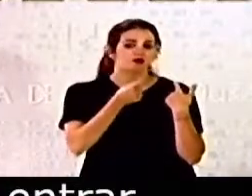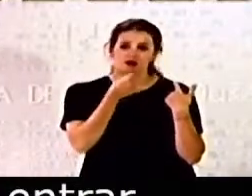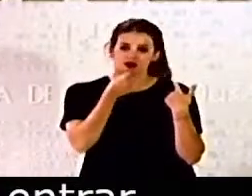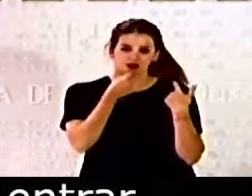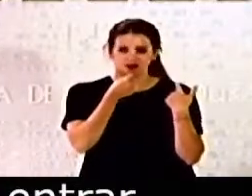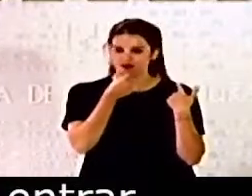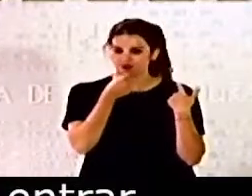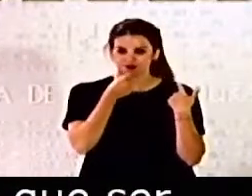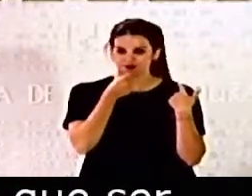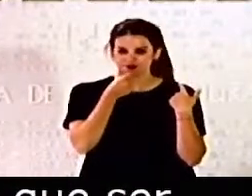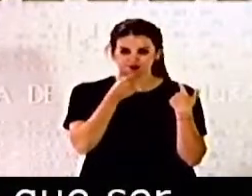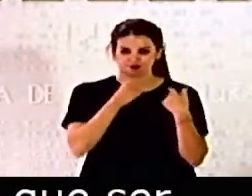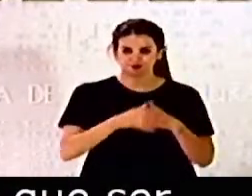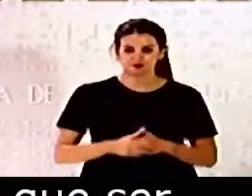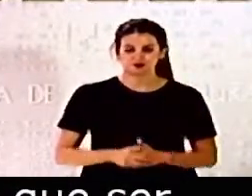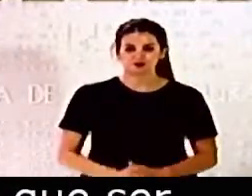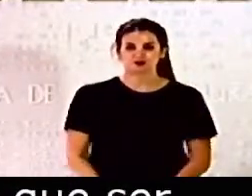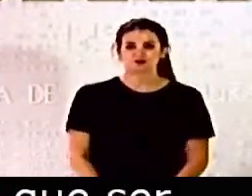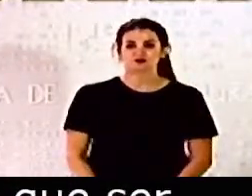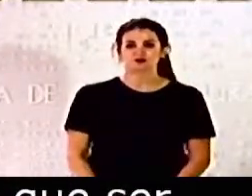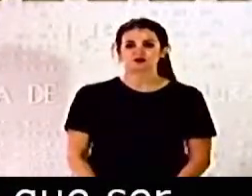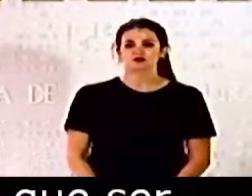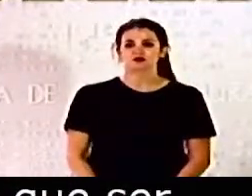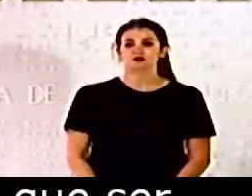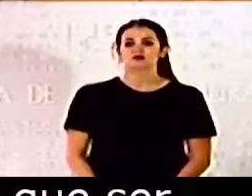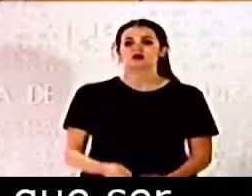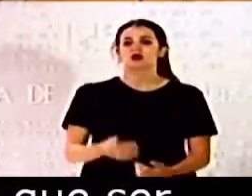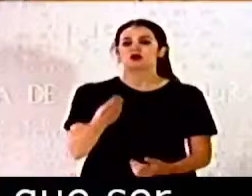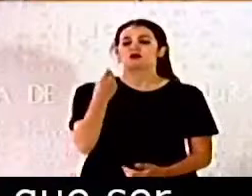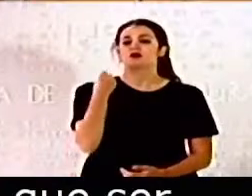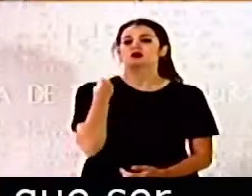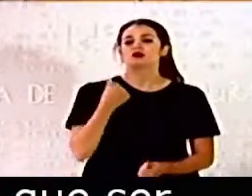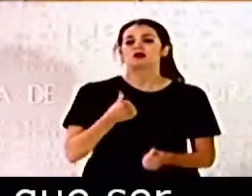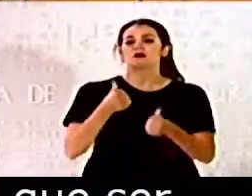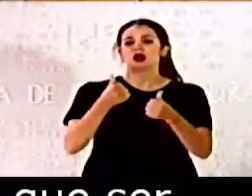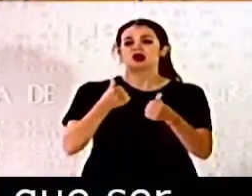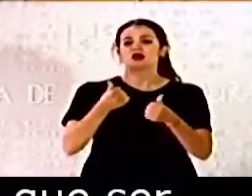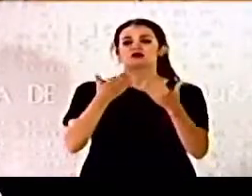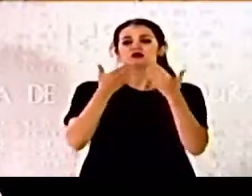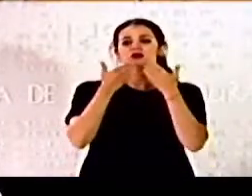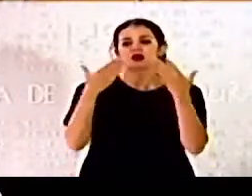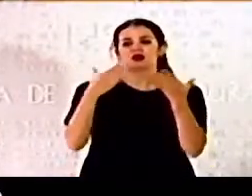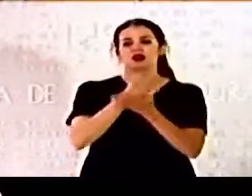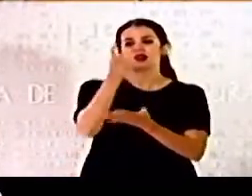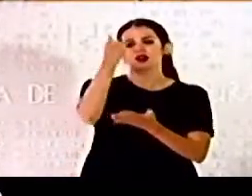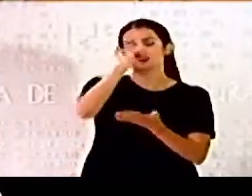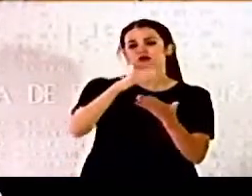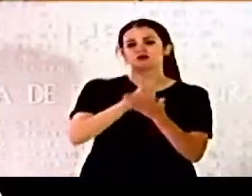¿Alguna cuestión más? Muchísimas gracias a todos y a todas.